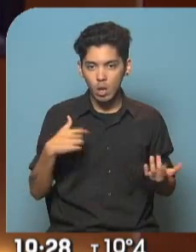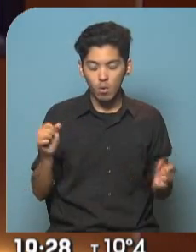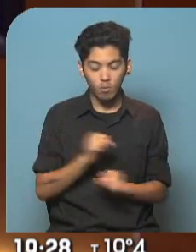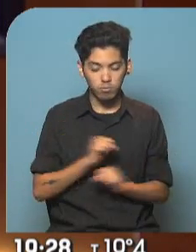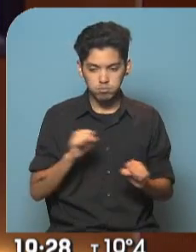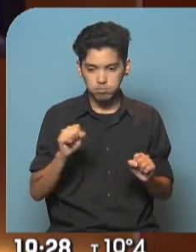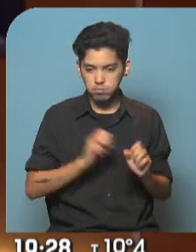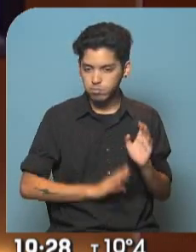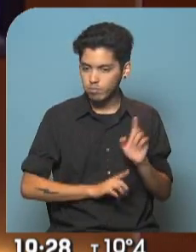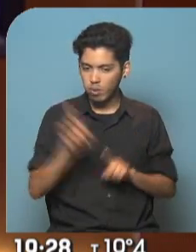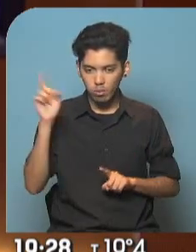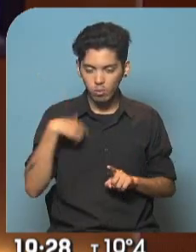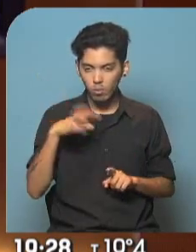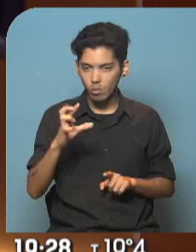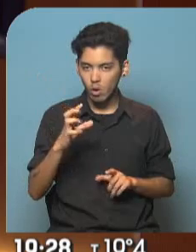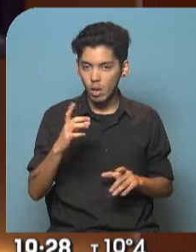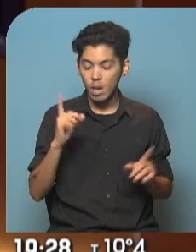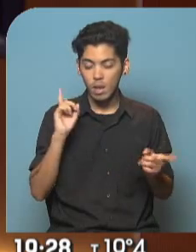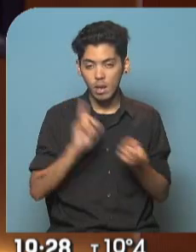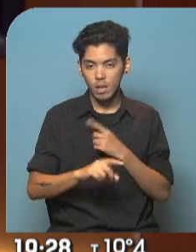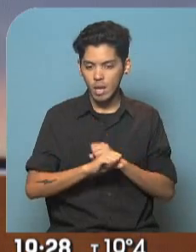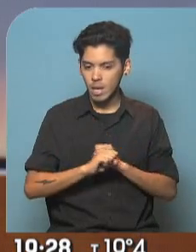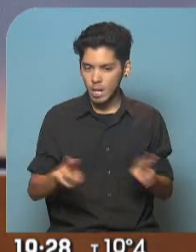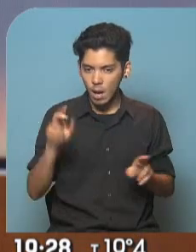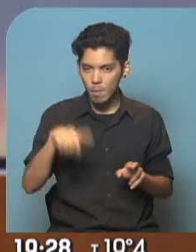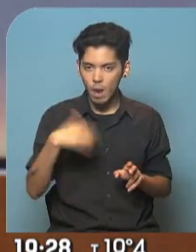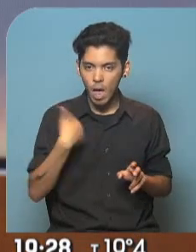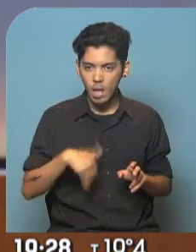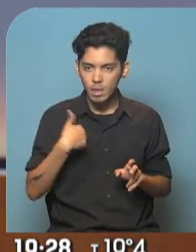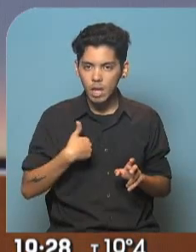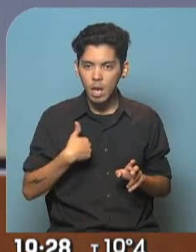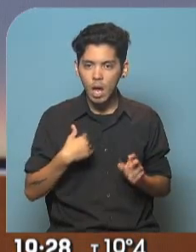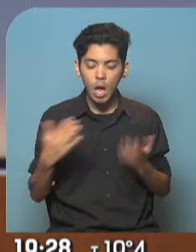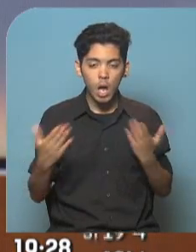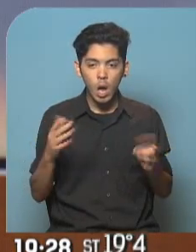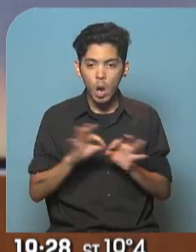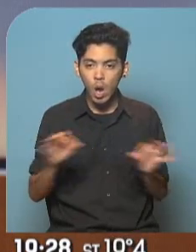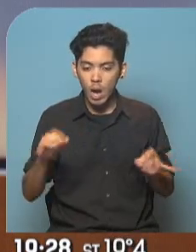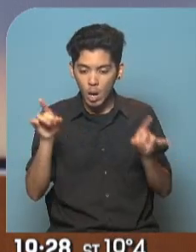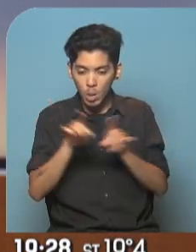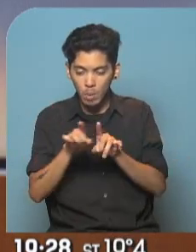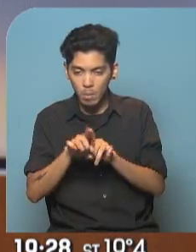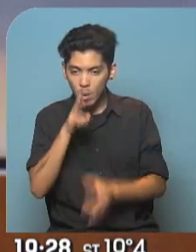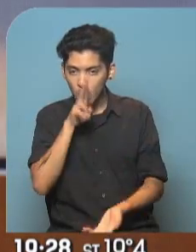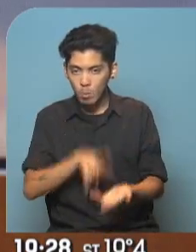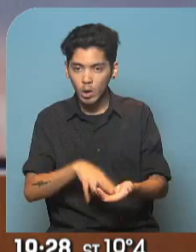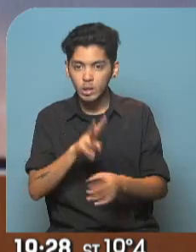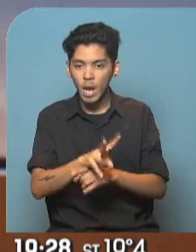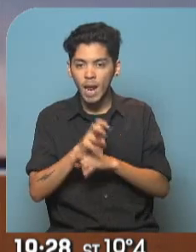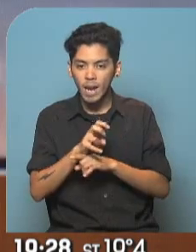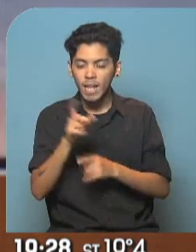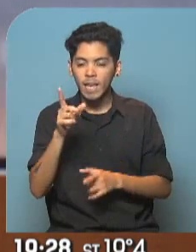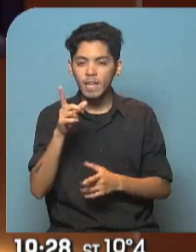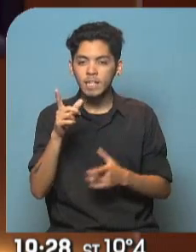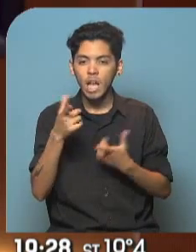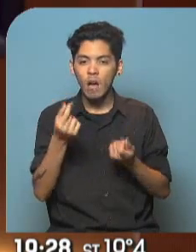fuerte disparará el tipo de cambio que sabemos que es tan dañina para la economía argentina y coincidió con la aplicación justamente del impuesto a las rentas financieras las